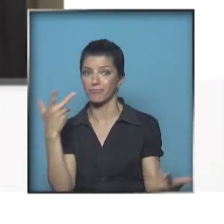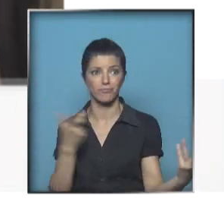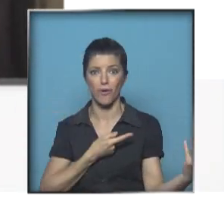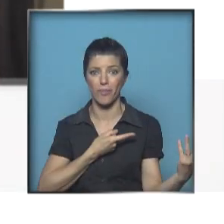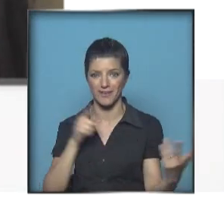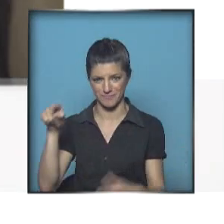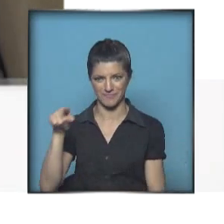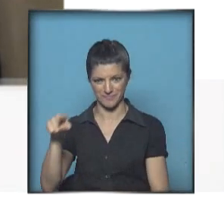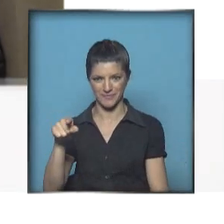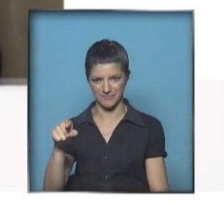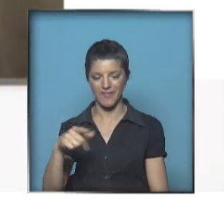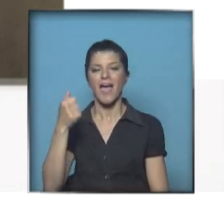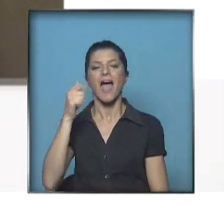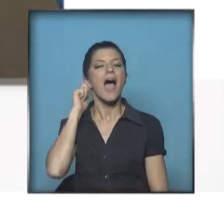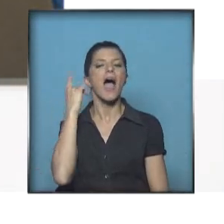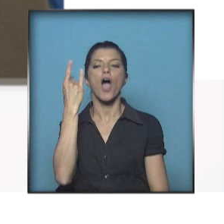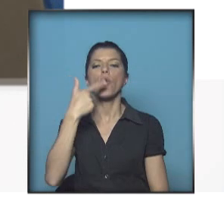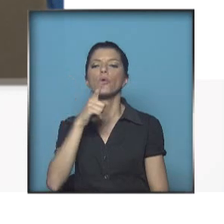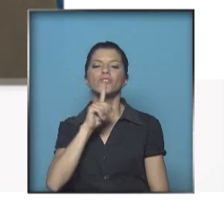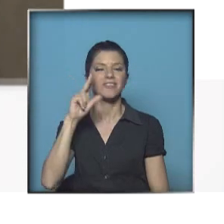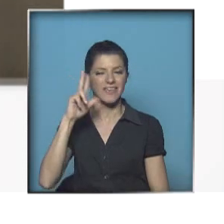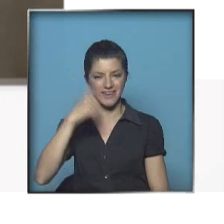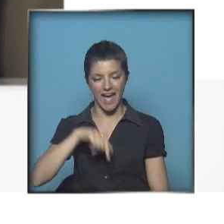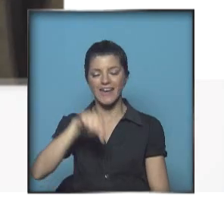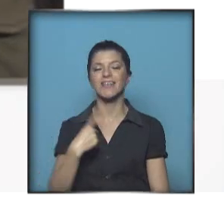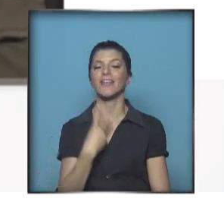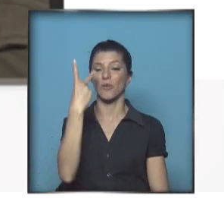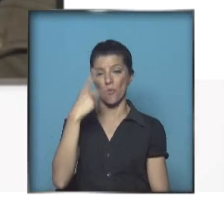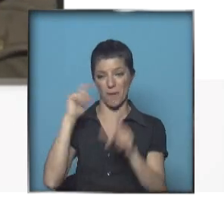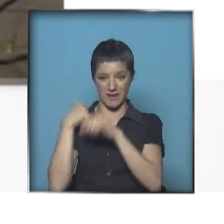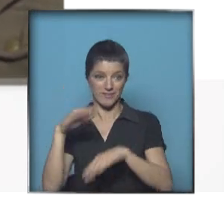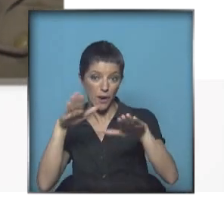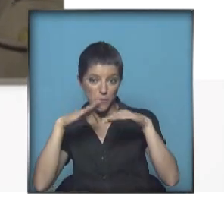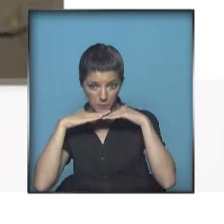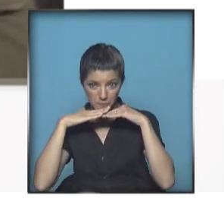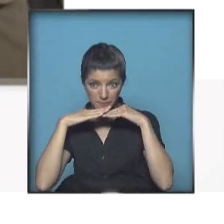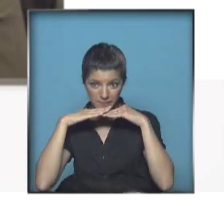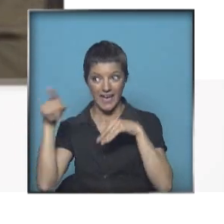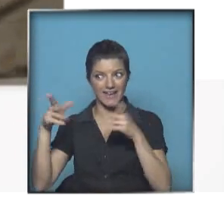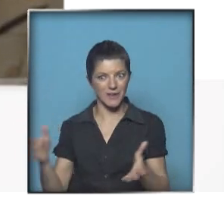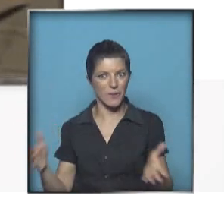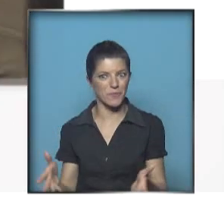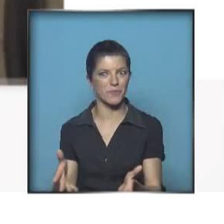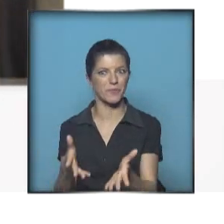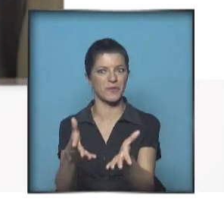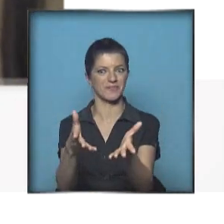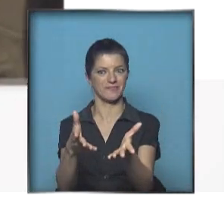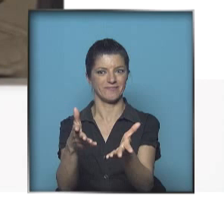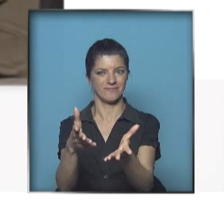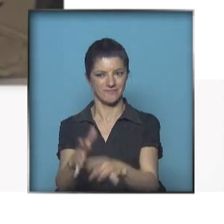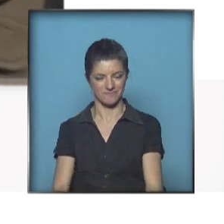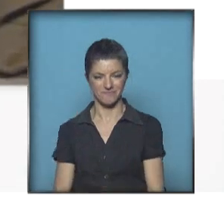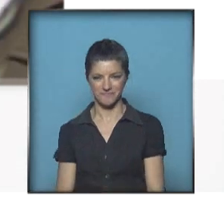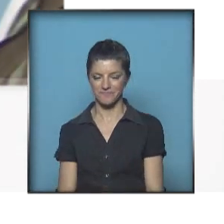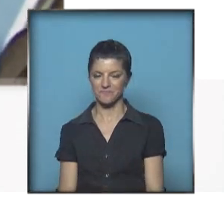acá venga, está. Venga la hija. Con Agustina, segunda vez que venimos a ver a la selección. Bueno, a ver. La estamos entrando en el corazón argentino que tiene con la